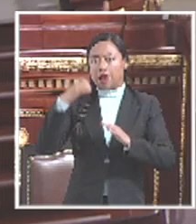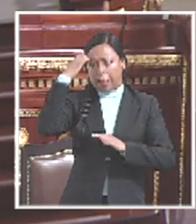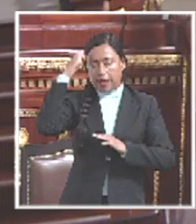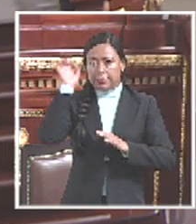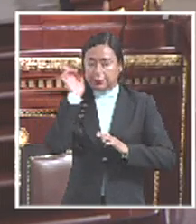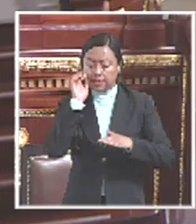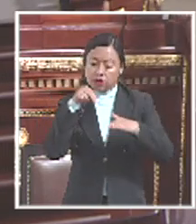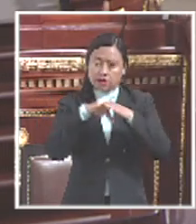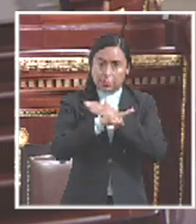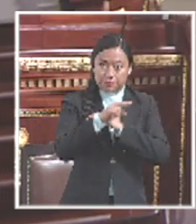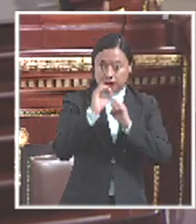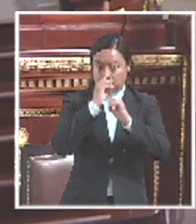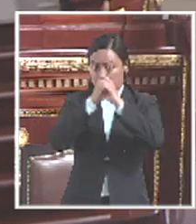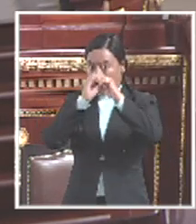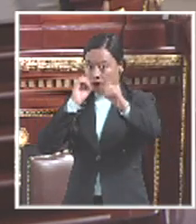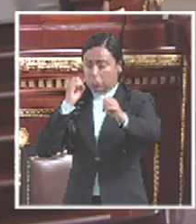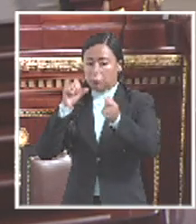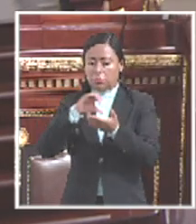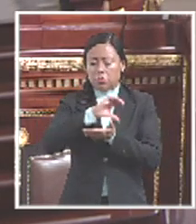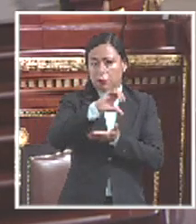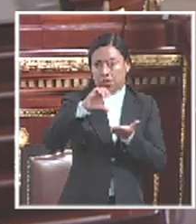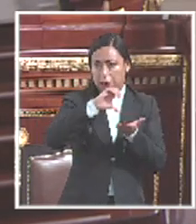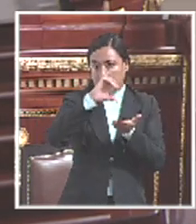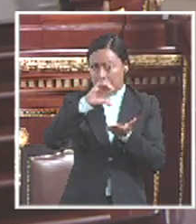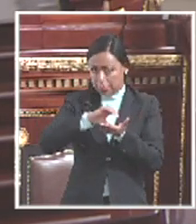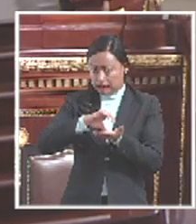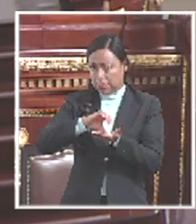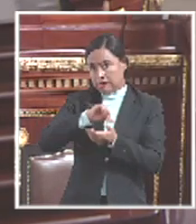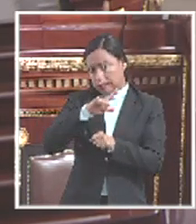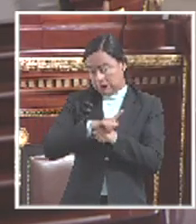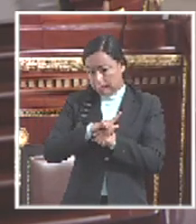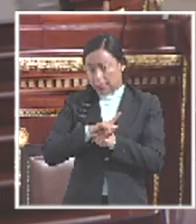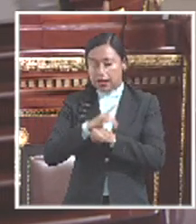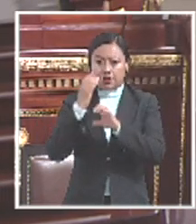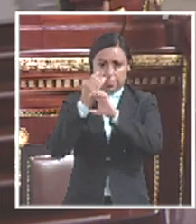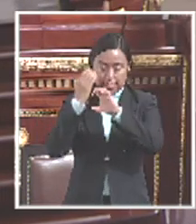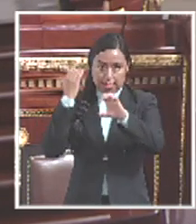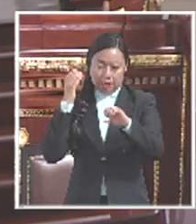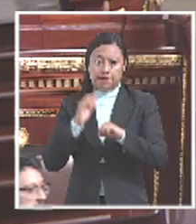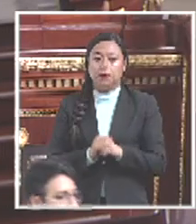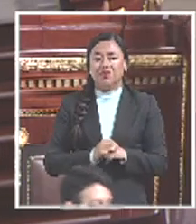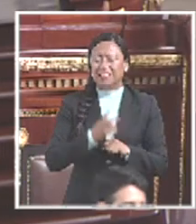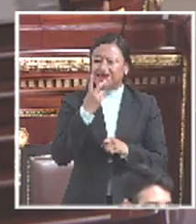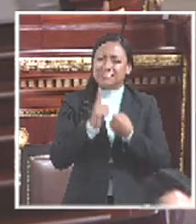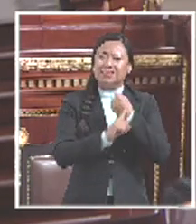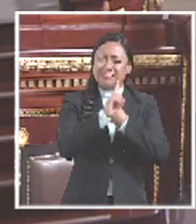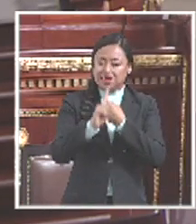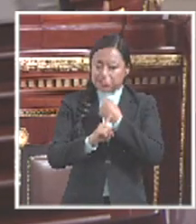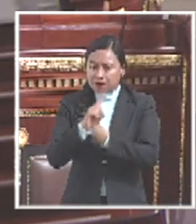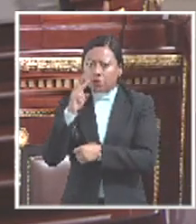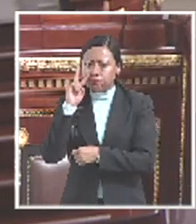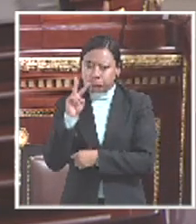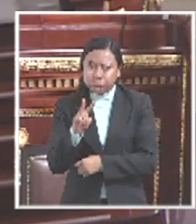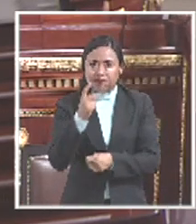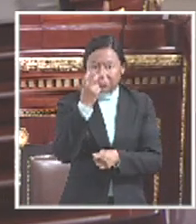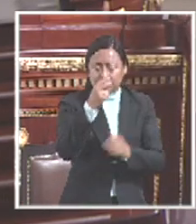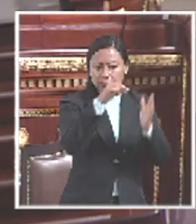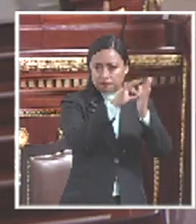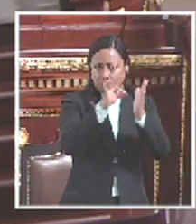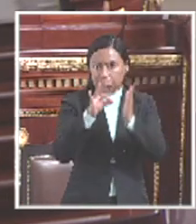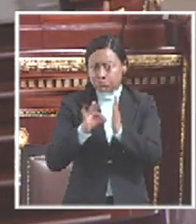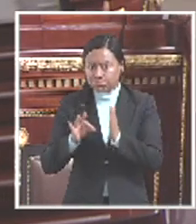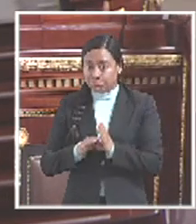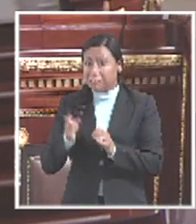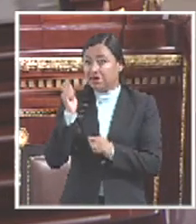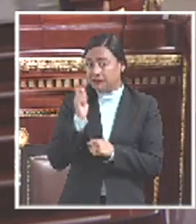la misma central camionera. Este problema se ve en cada uno de estos puntos. Como decía, poniendo en peligro la